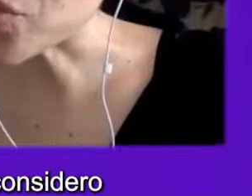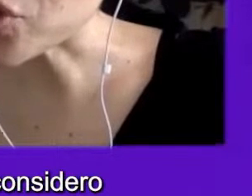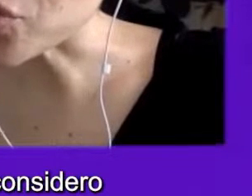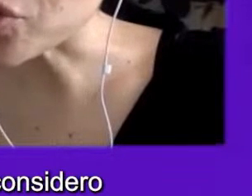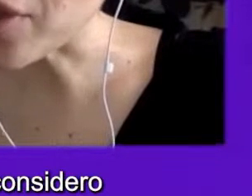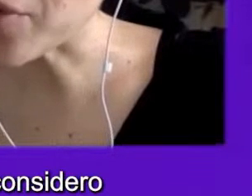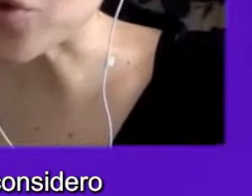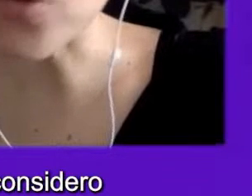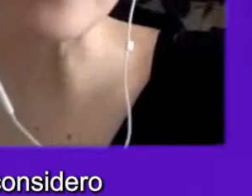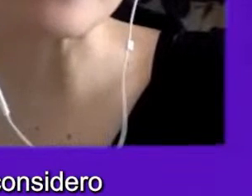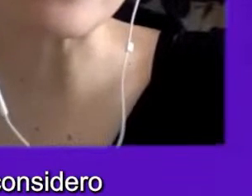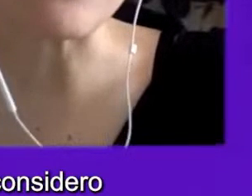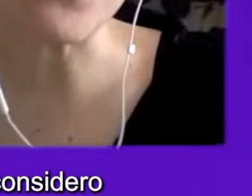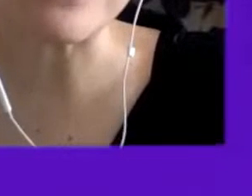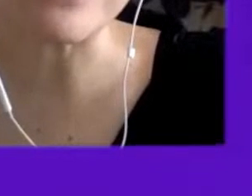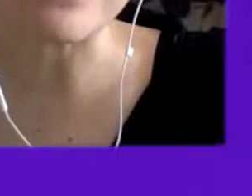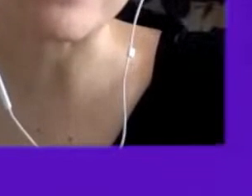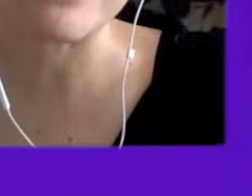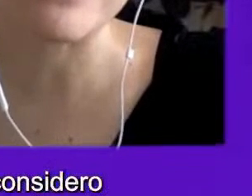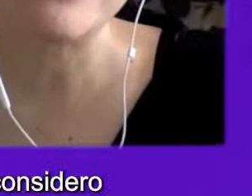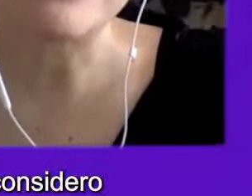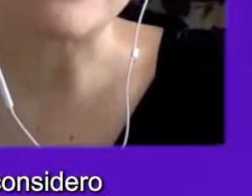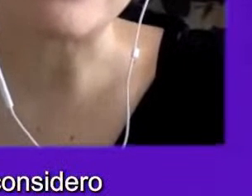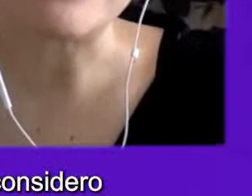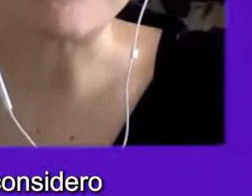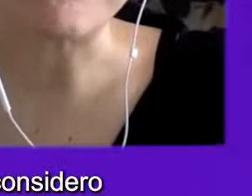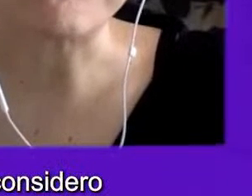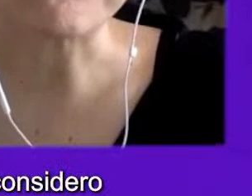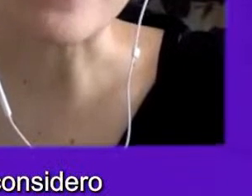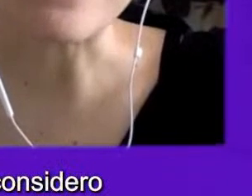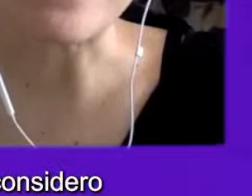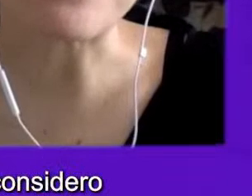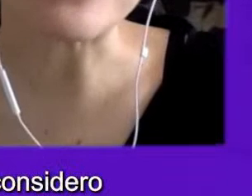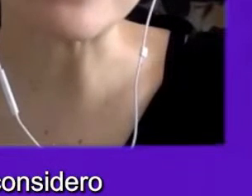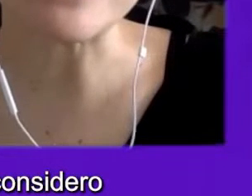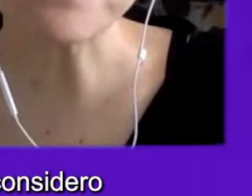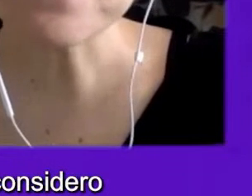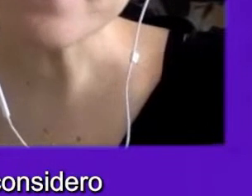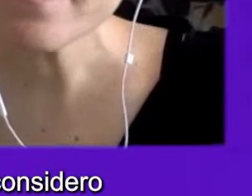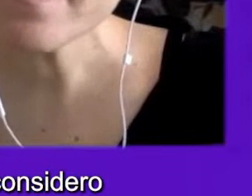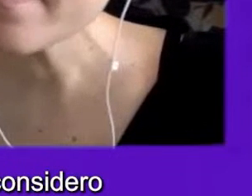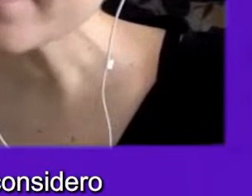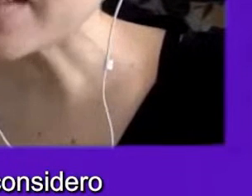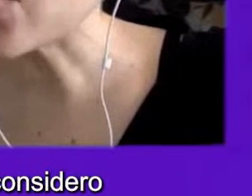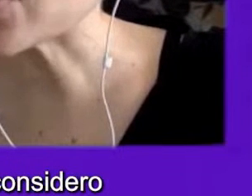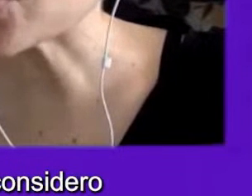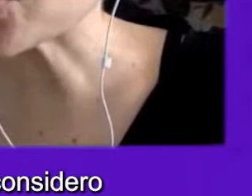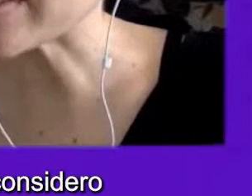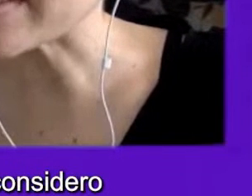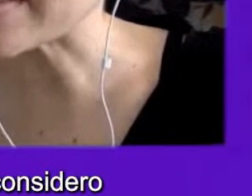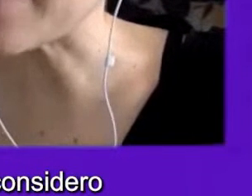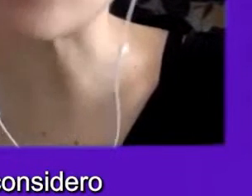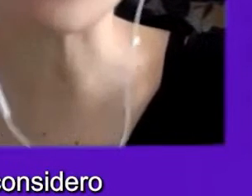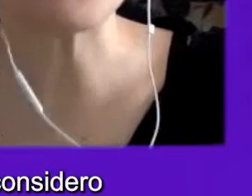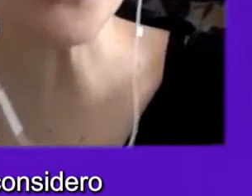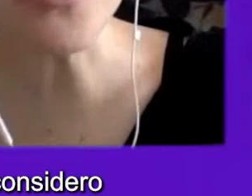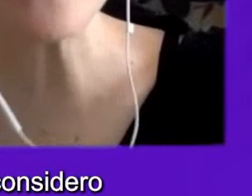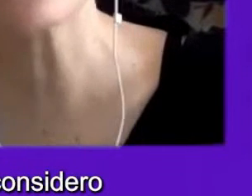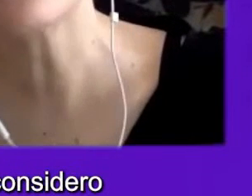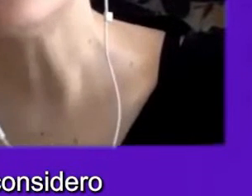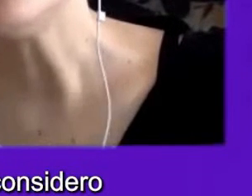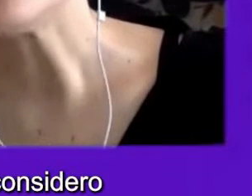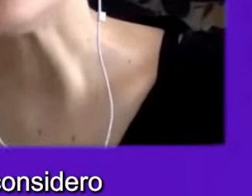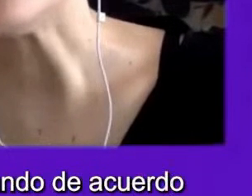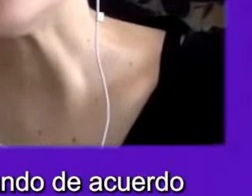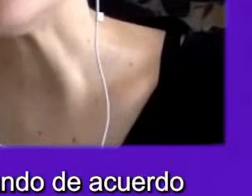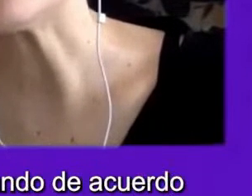considero que somos resultado de todas estas influencias. De repente encuentro que mis